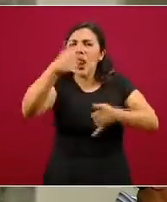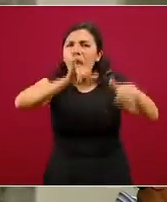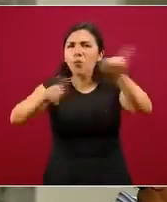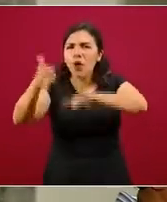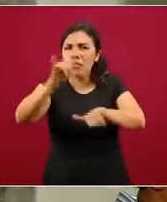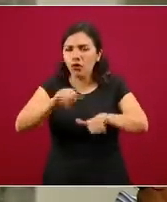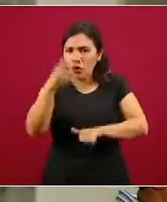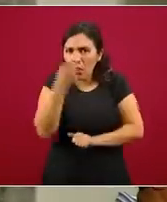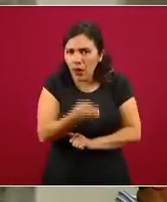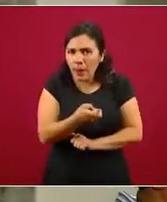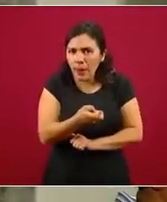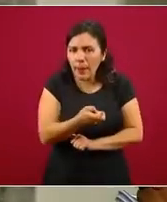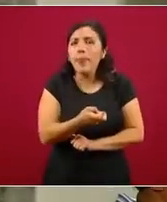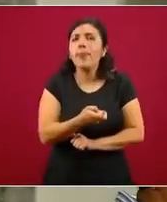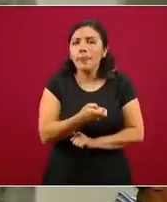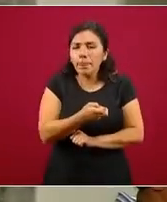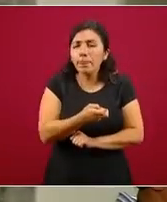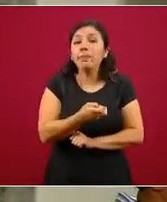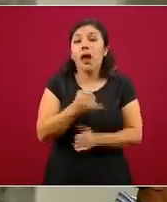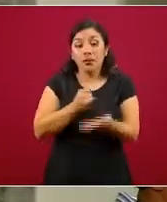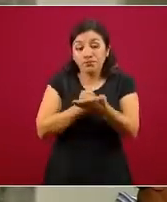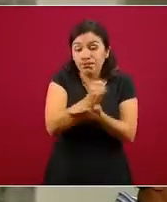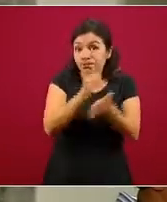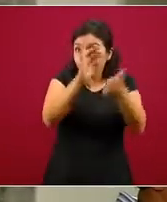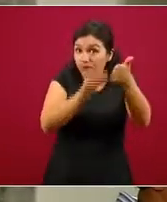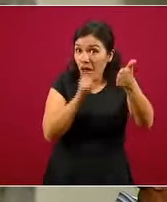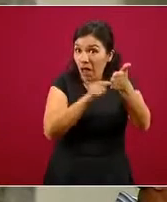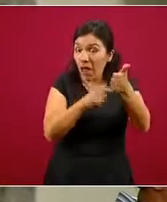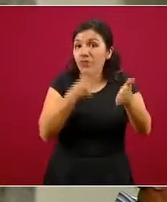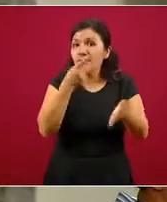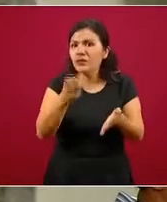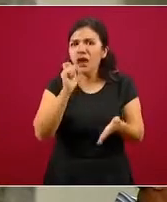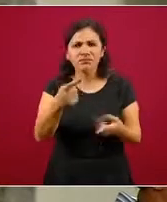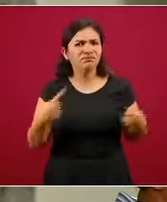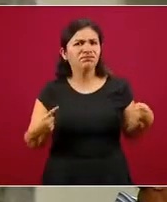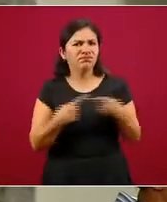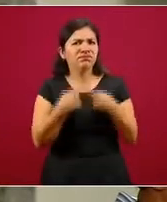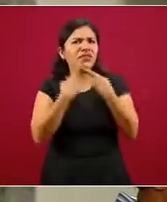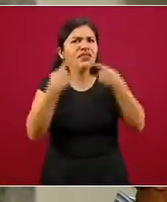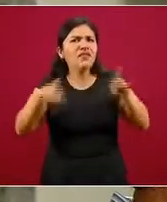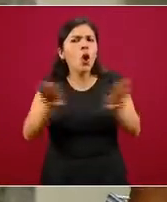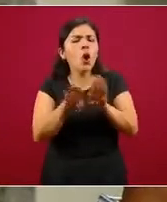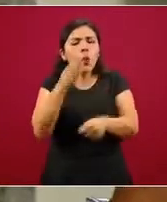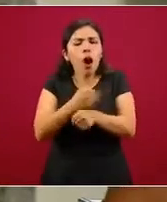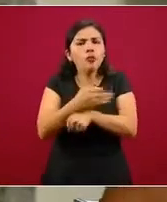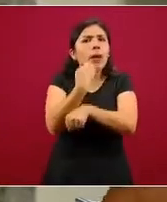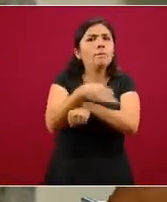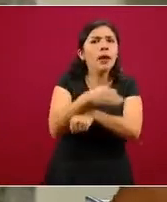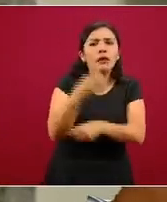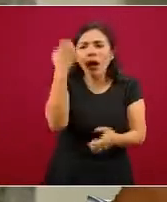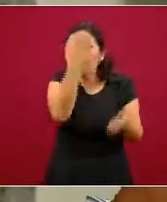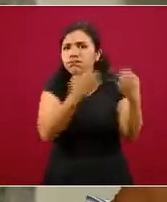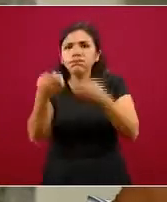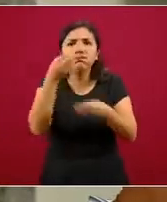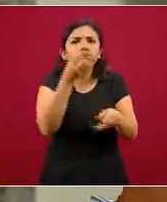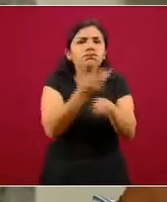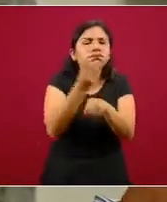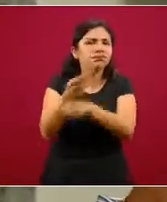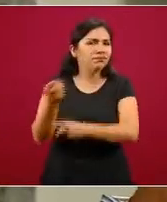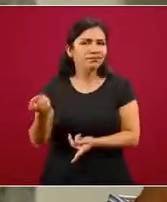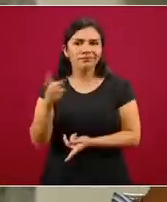clínicos, cuyas disposiciones se contraponen a esta improvisación en la aplicación de